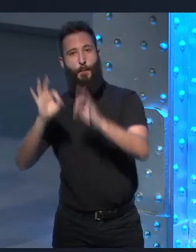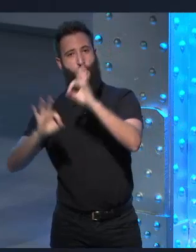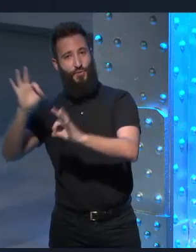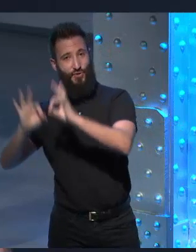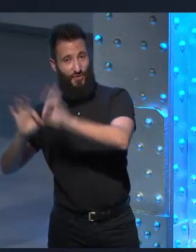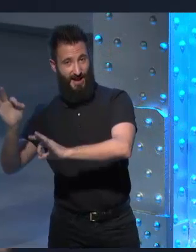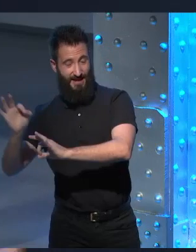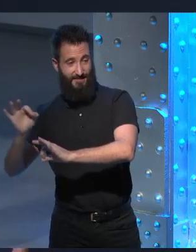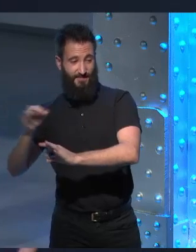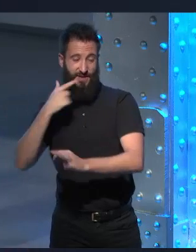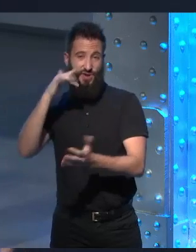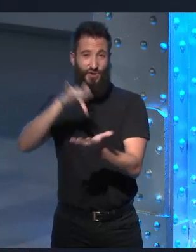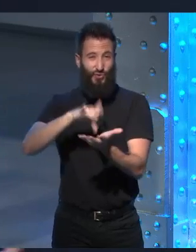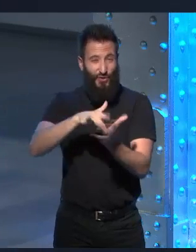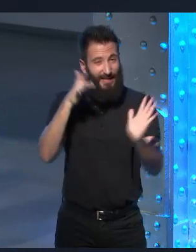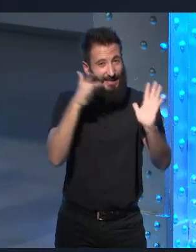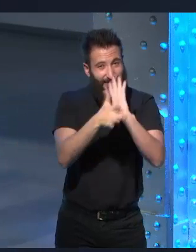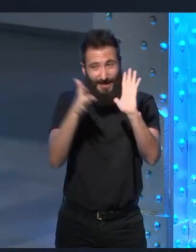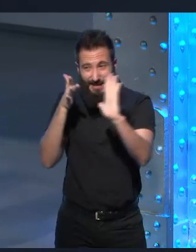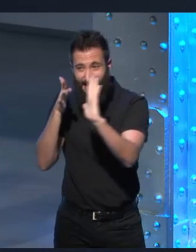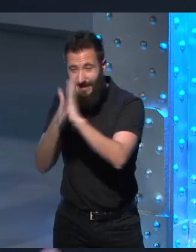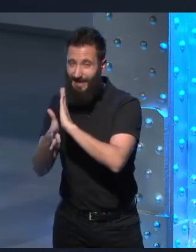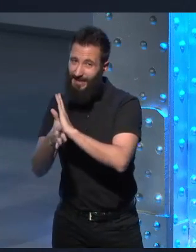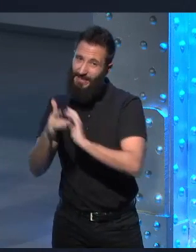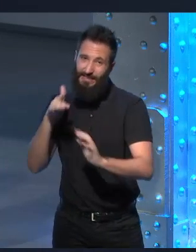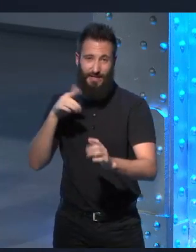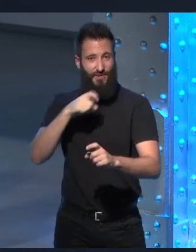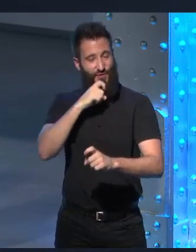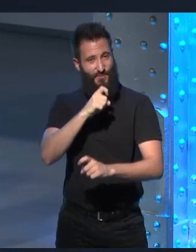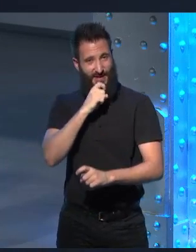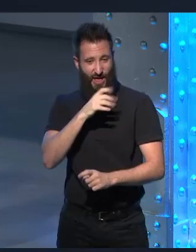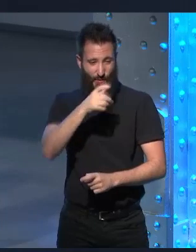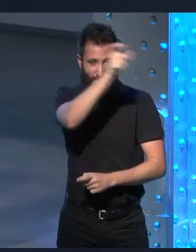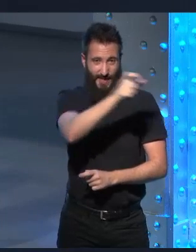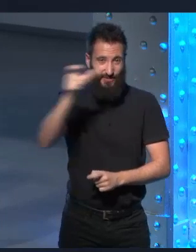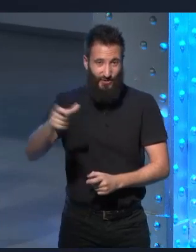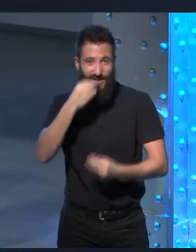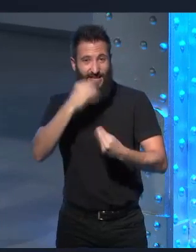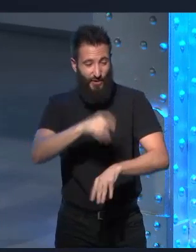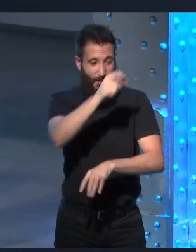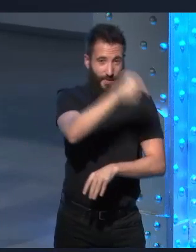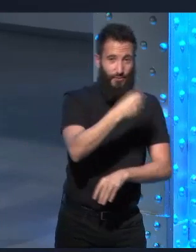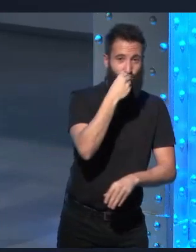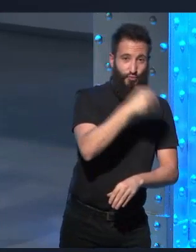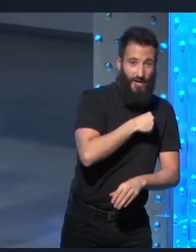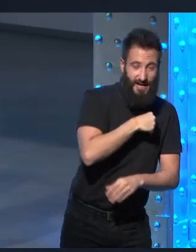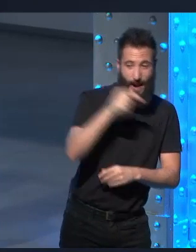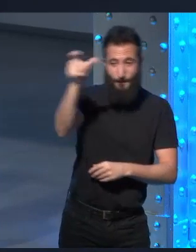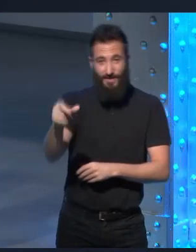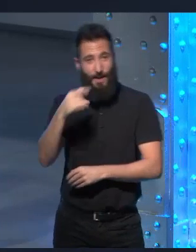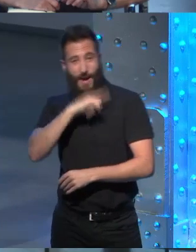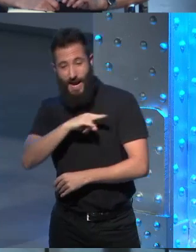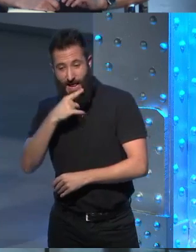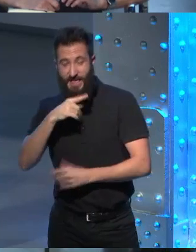y lo que había que explicar es difícil contarte una historia con buenos y malos. Claro, de hecho, pasamos de explicar una cuestión de